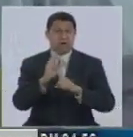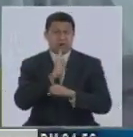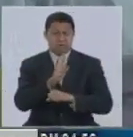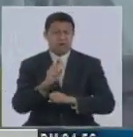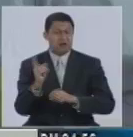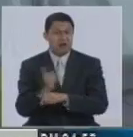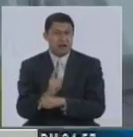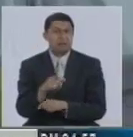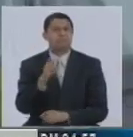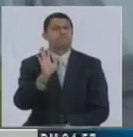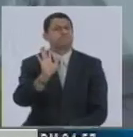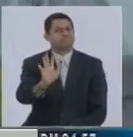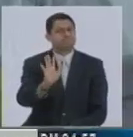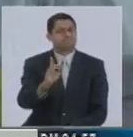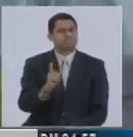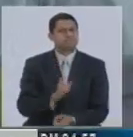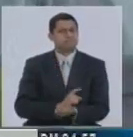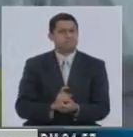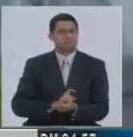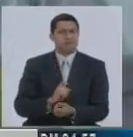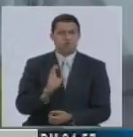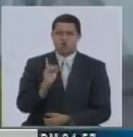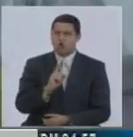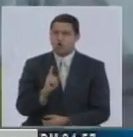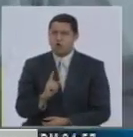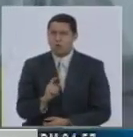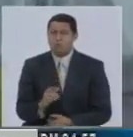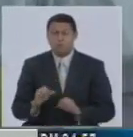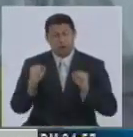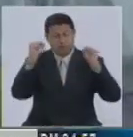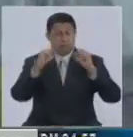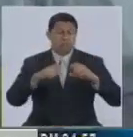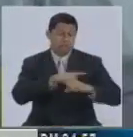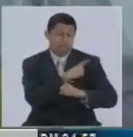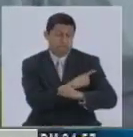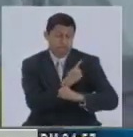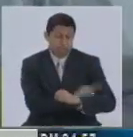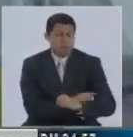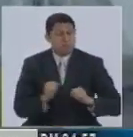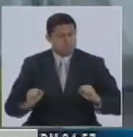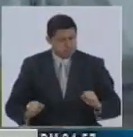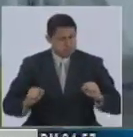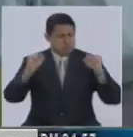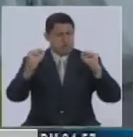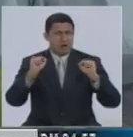y esa ansiedad provoca, bueno, incrementos de peso, posturas